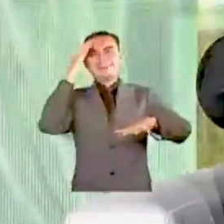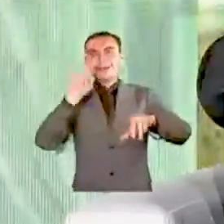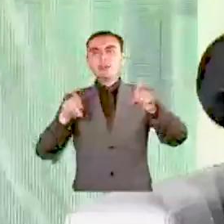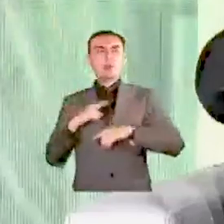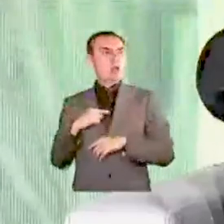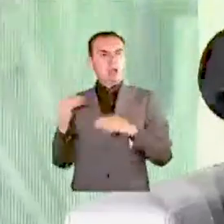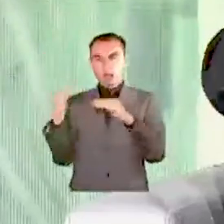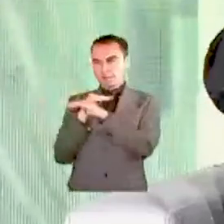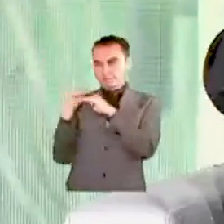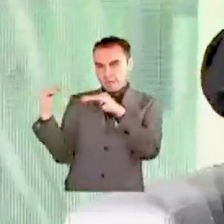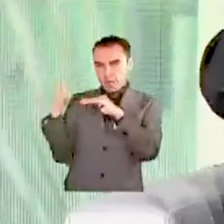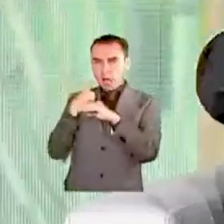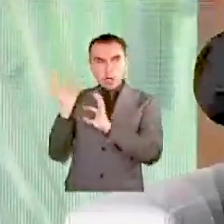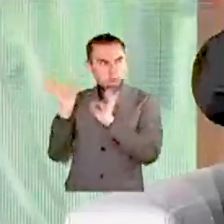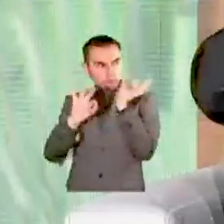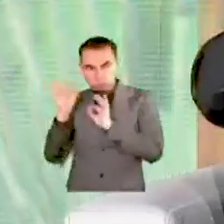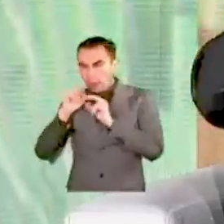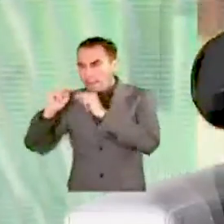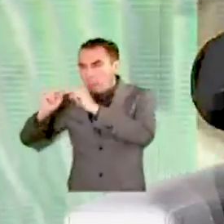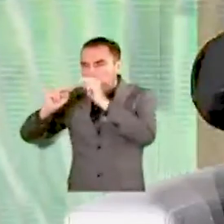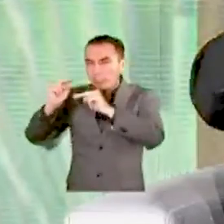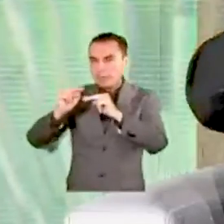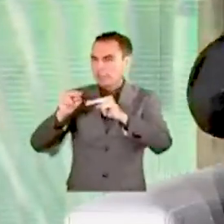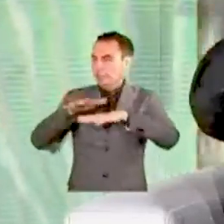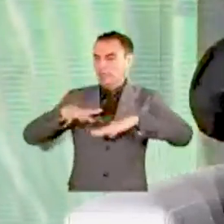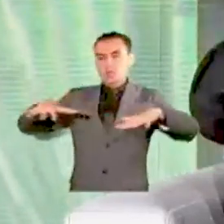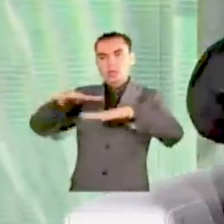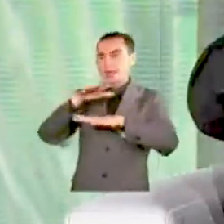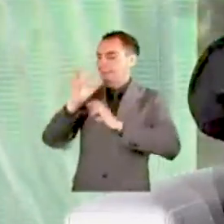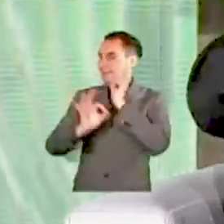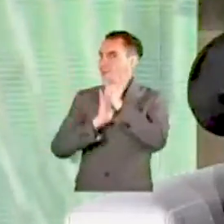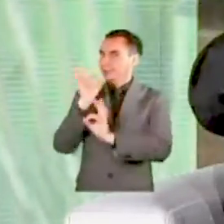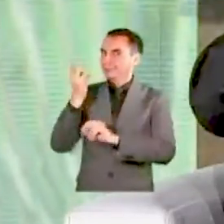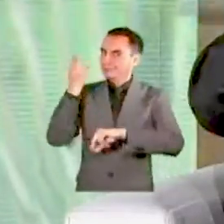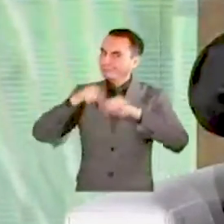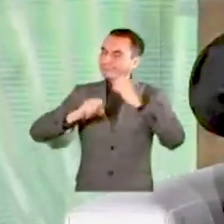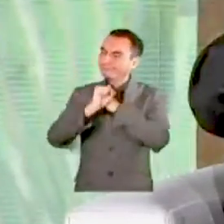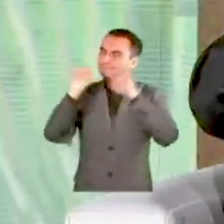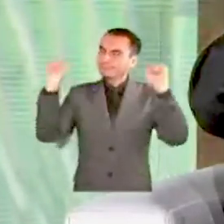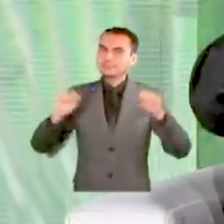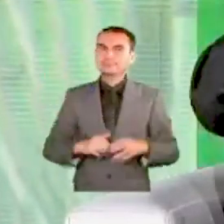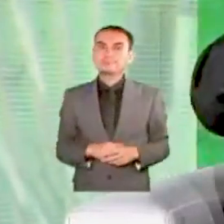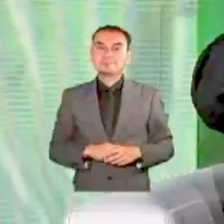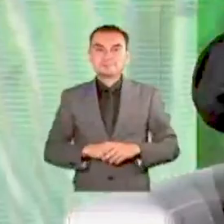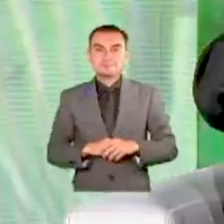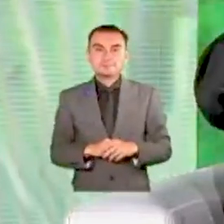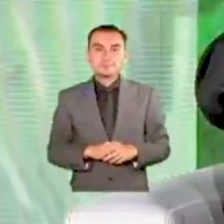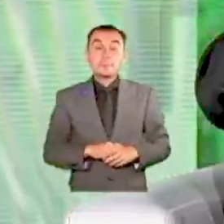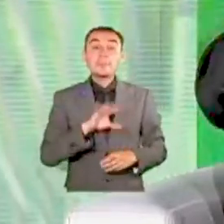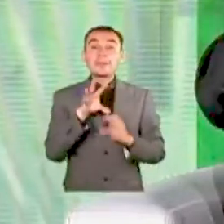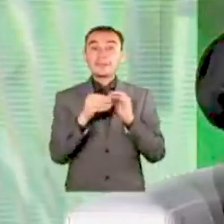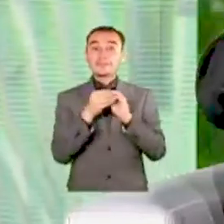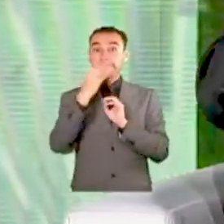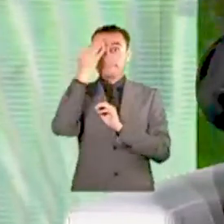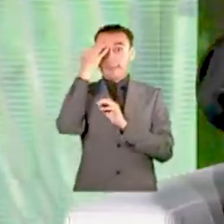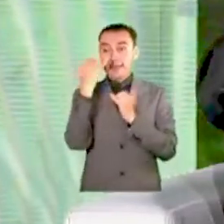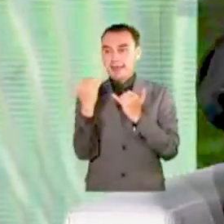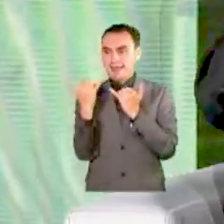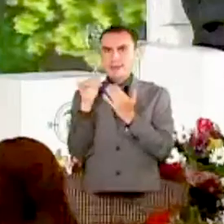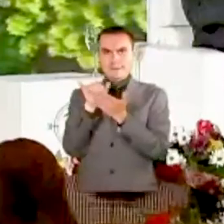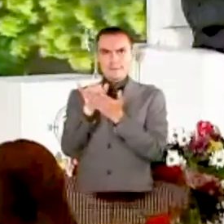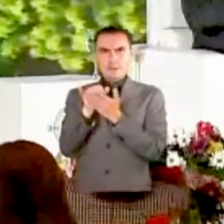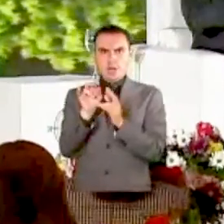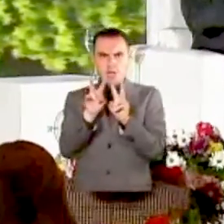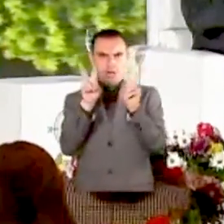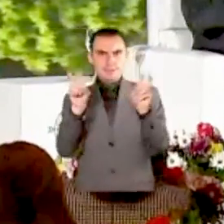vías ilegales en estas áreas protegidas en Colombia. Adicionalmente, y en relación con el cambio climático